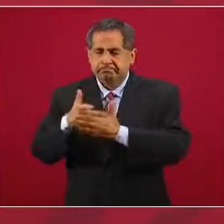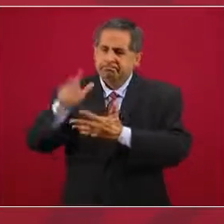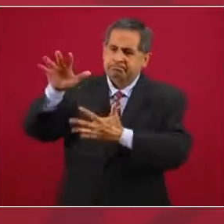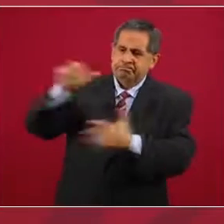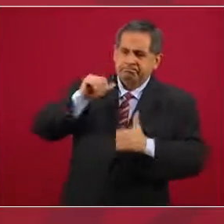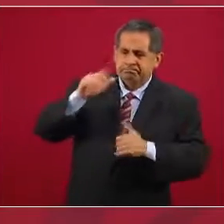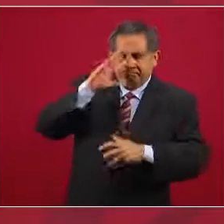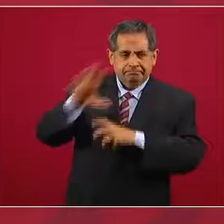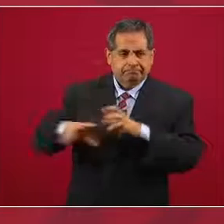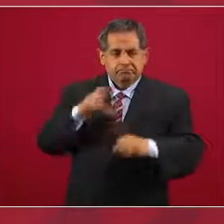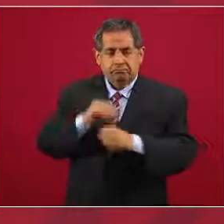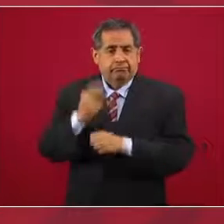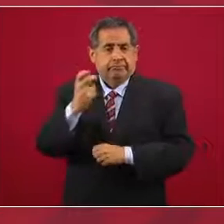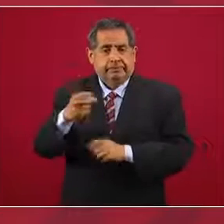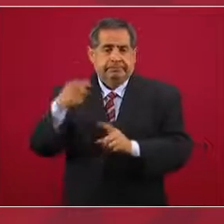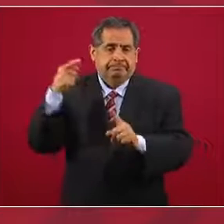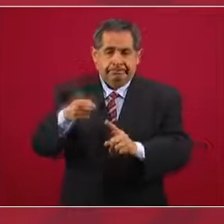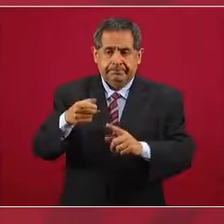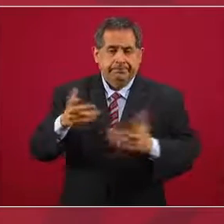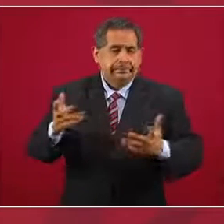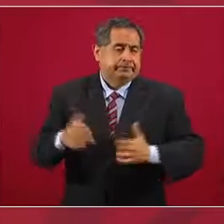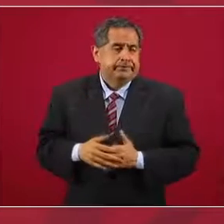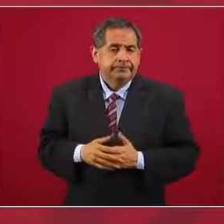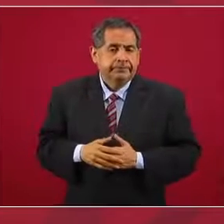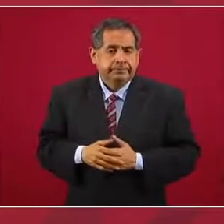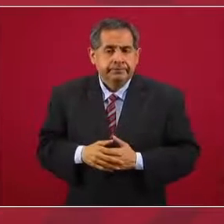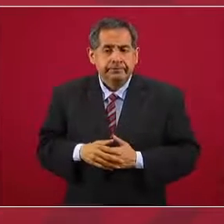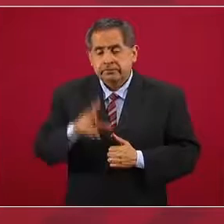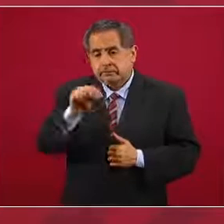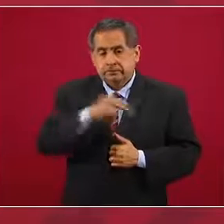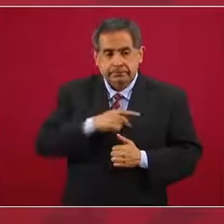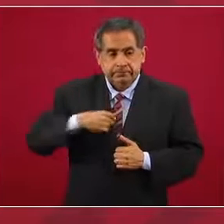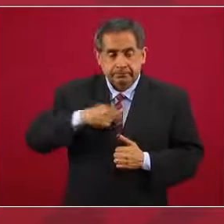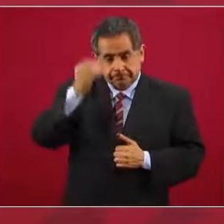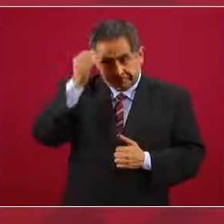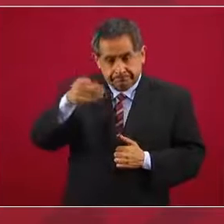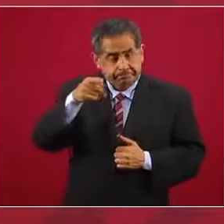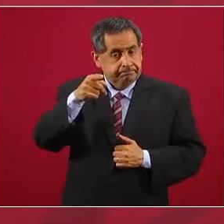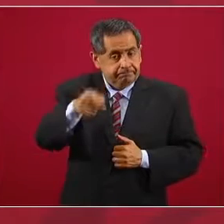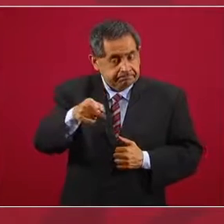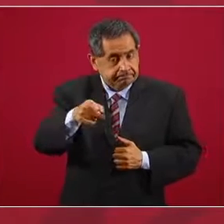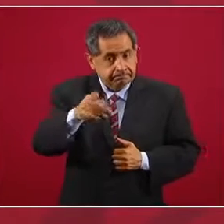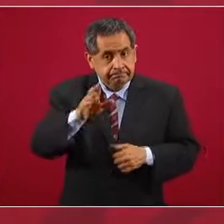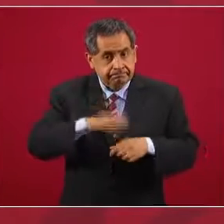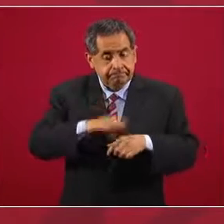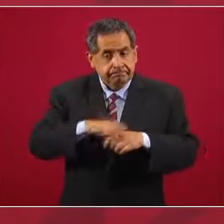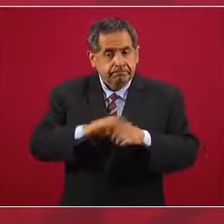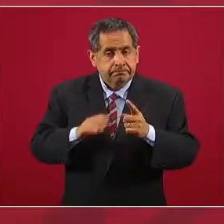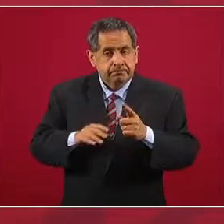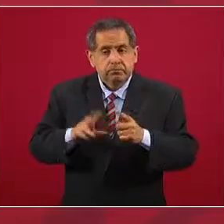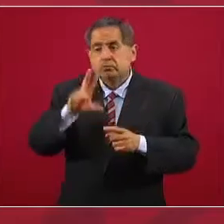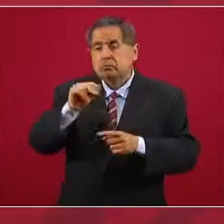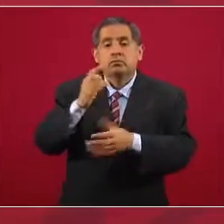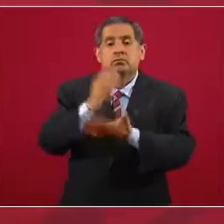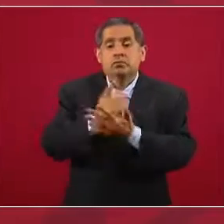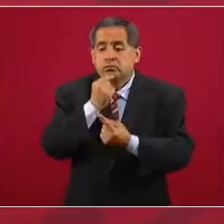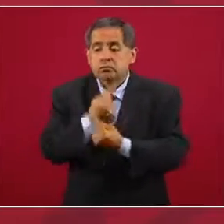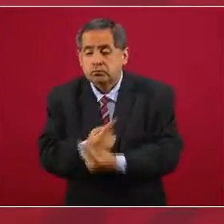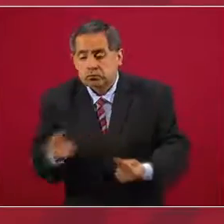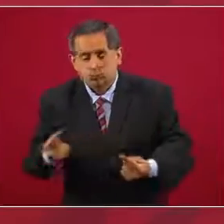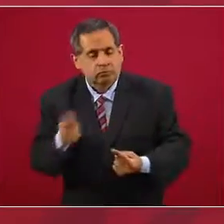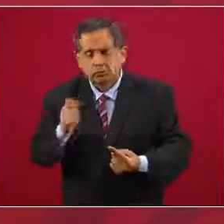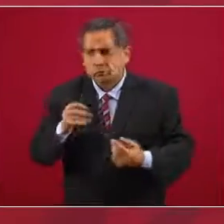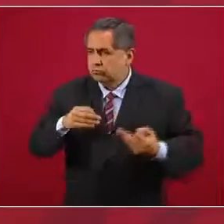para lograrse eso. Ese es el escenario, sin olvidar que no solo son los niños, sino toda